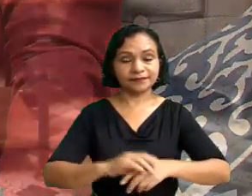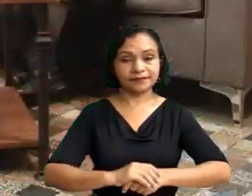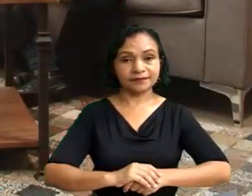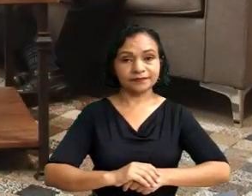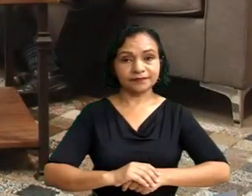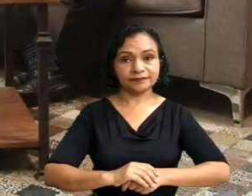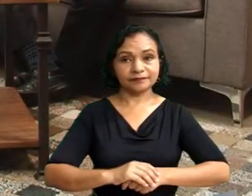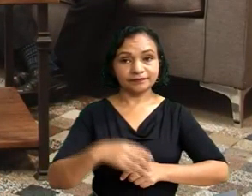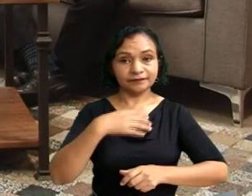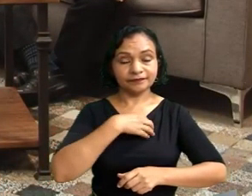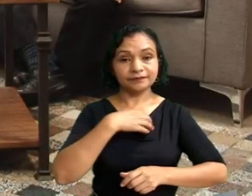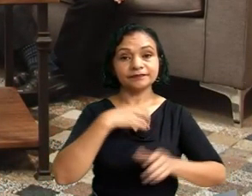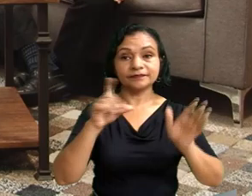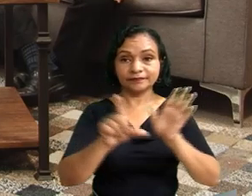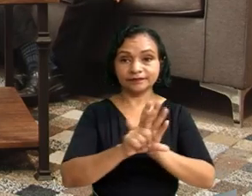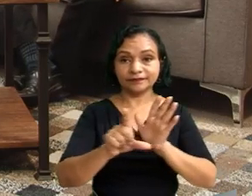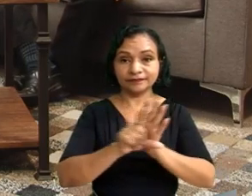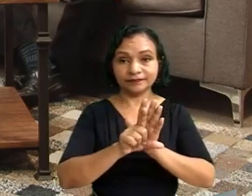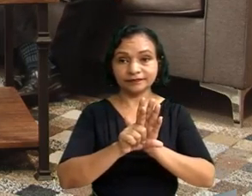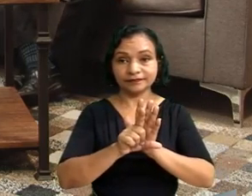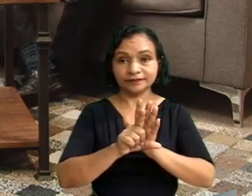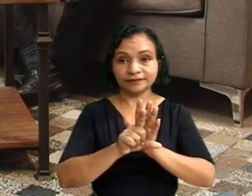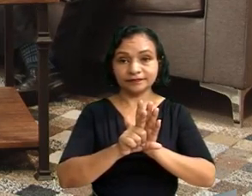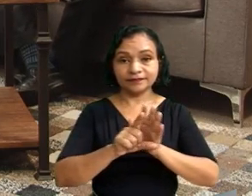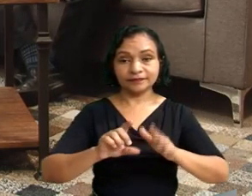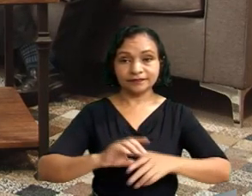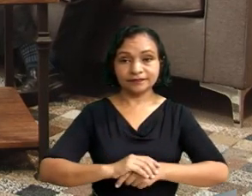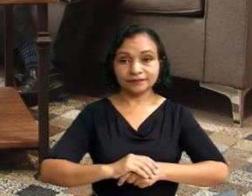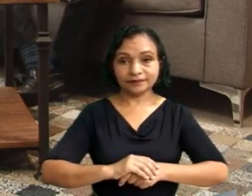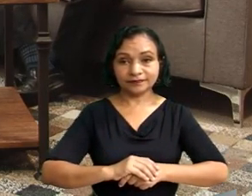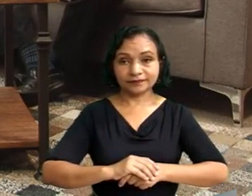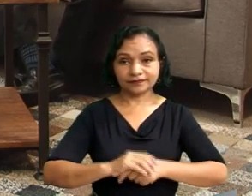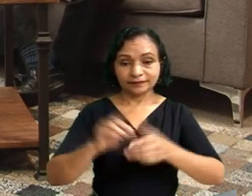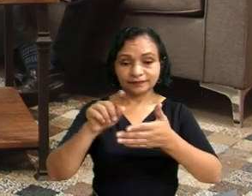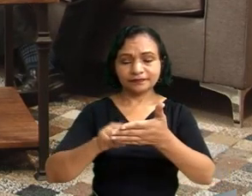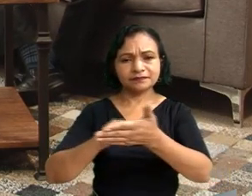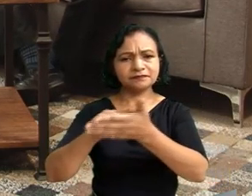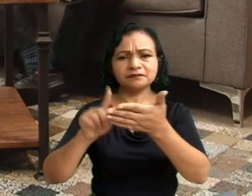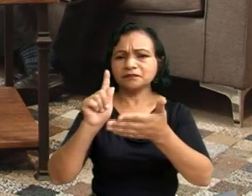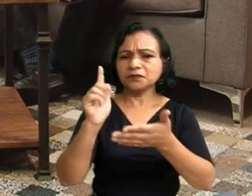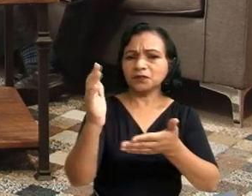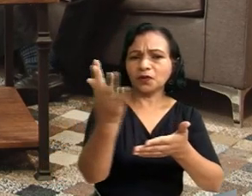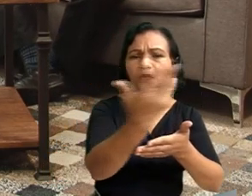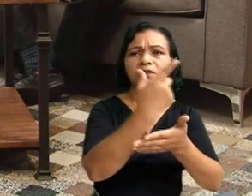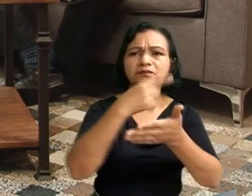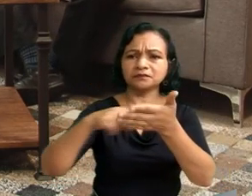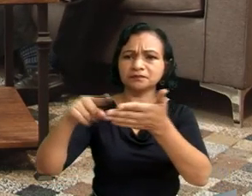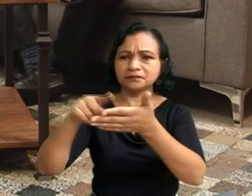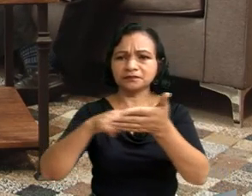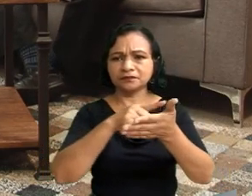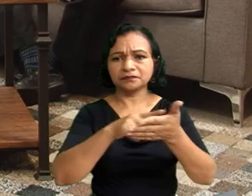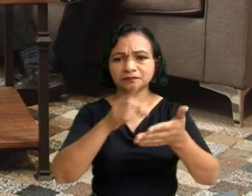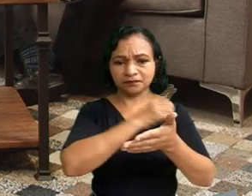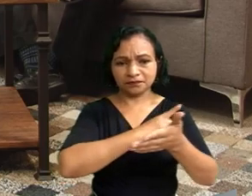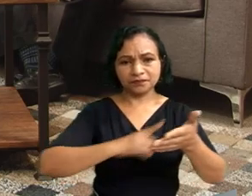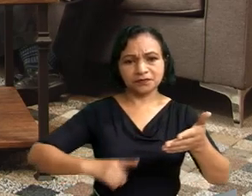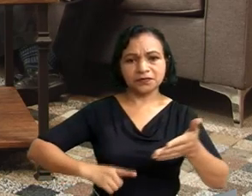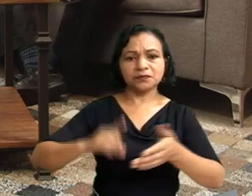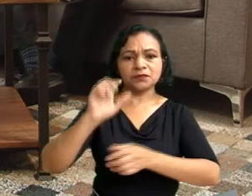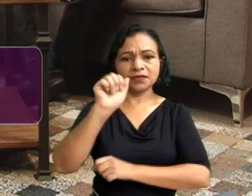promotor de esta ley y se votó a favor obviamente esta ley era el diputado alfredo